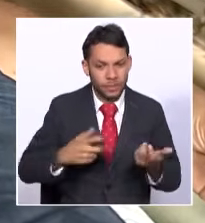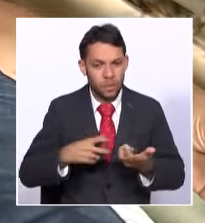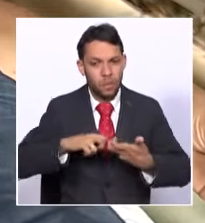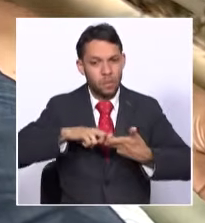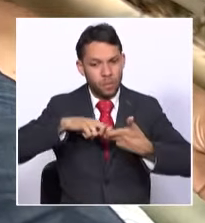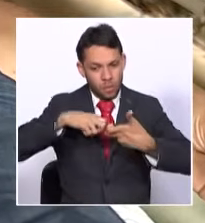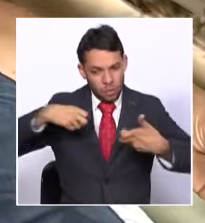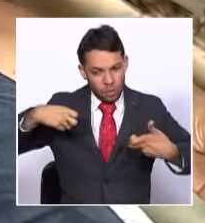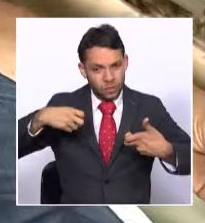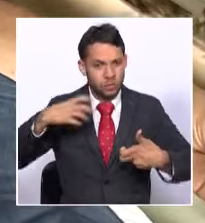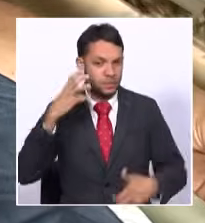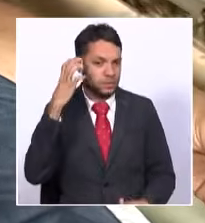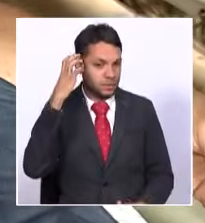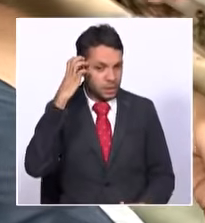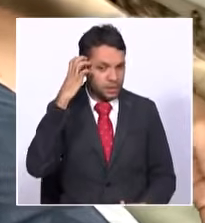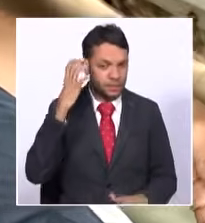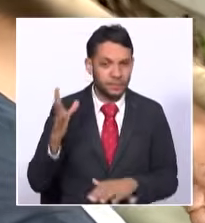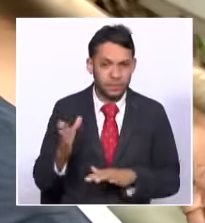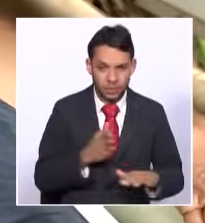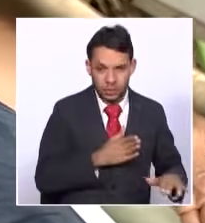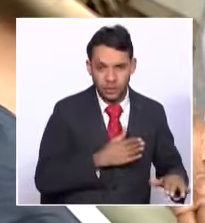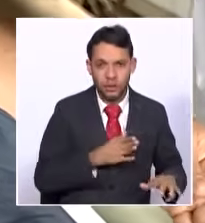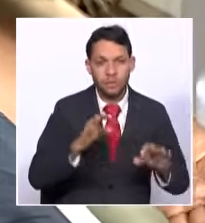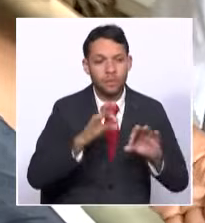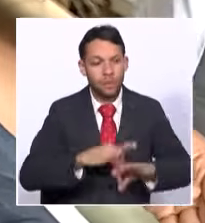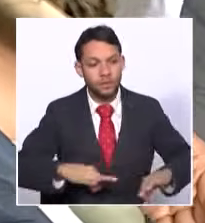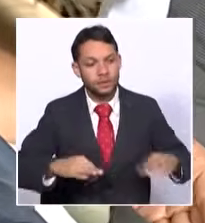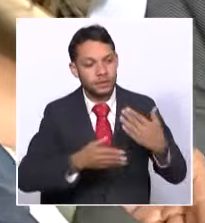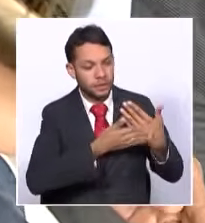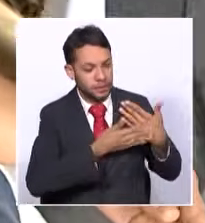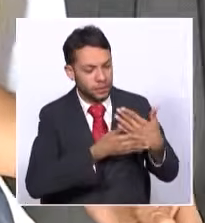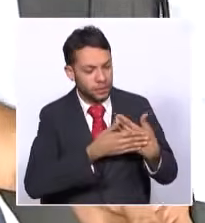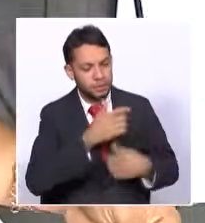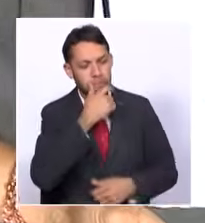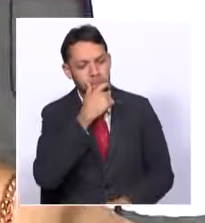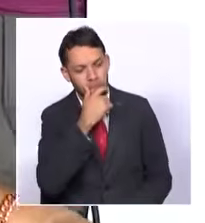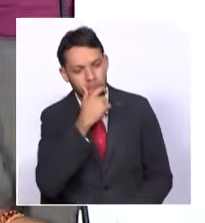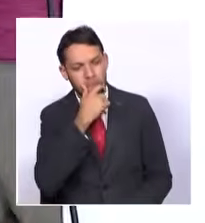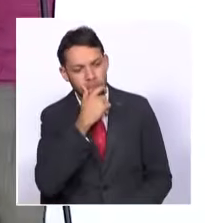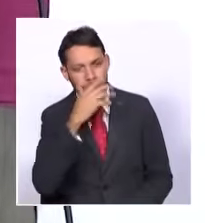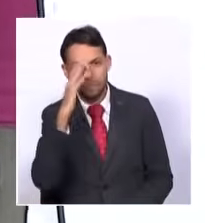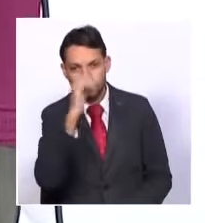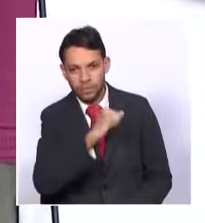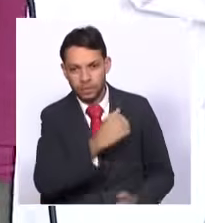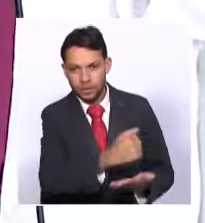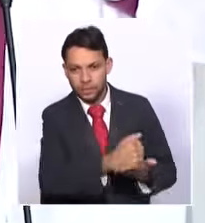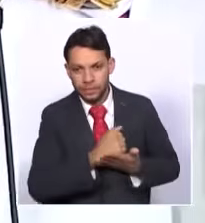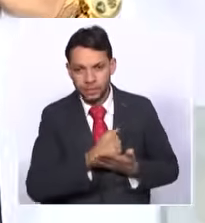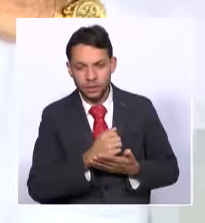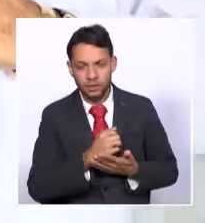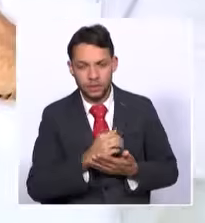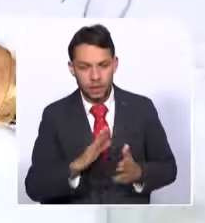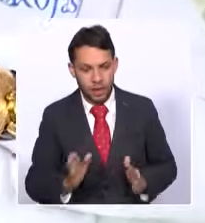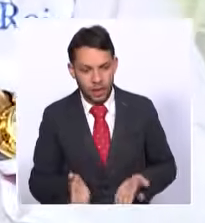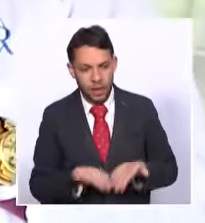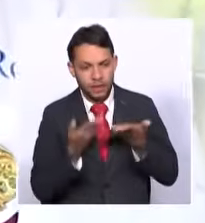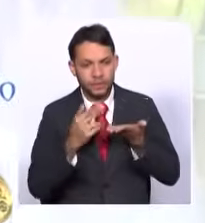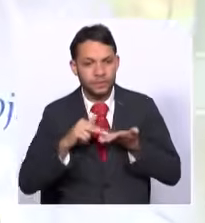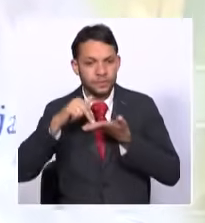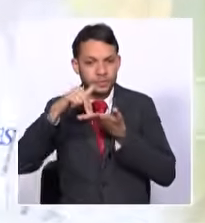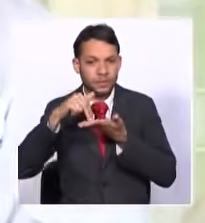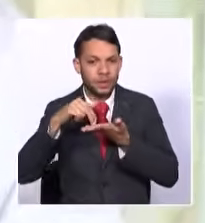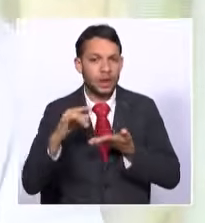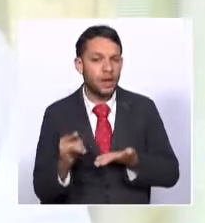neuromuscular. Es importante tener todas estas técnicas como procesos de rehabilitación. No es que tuvo